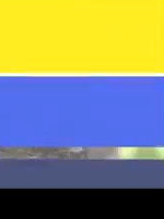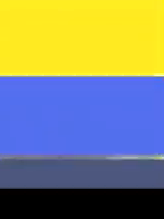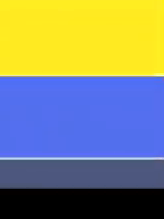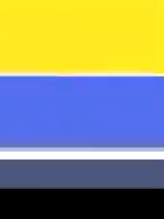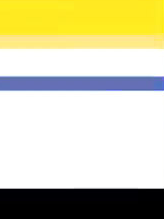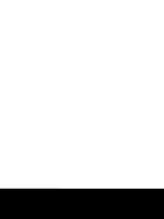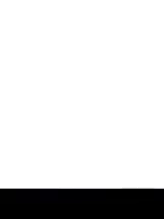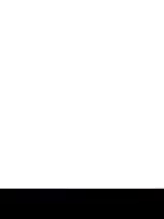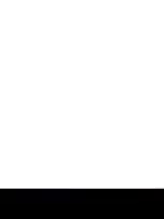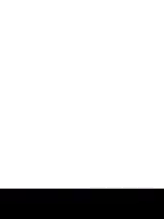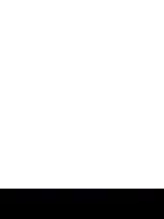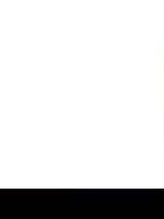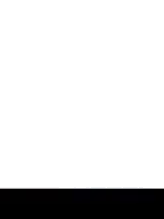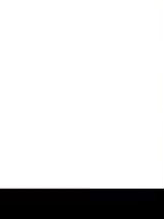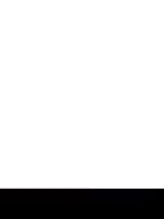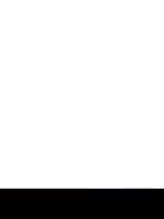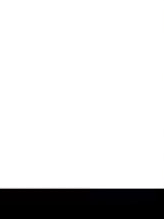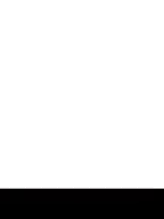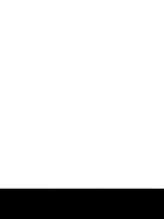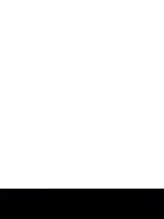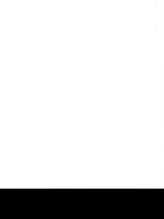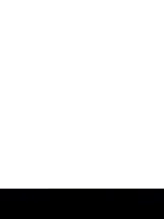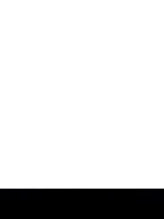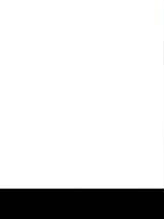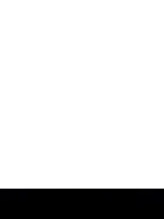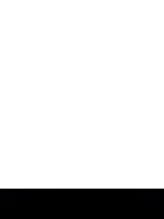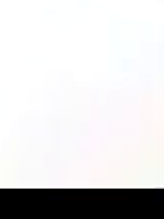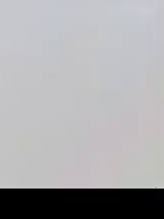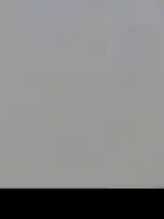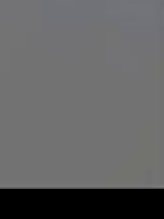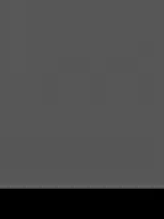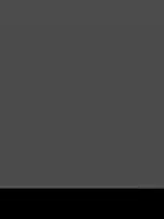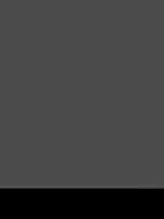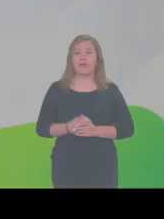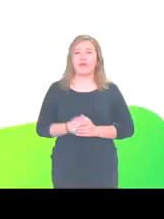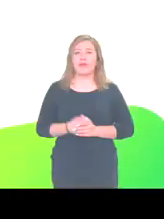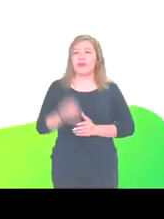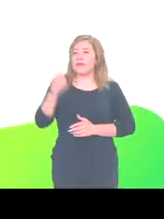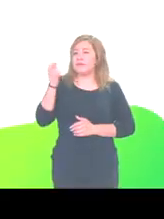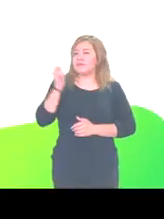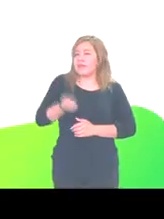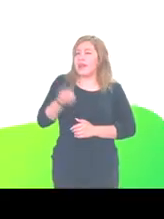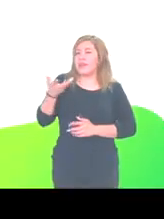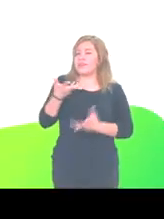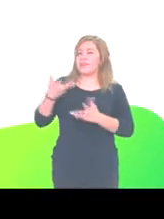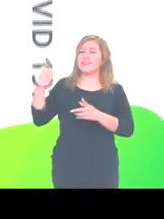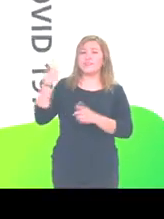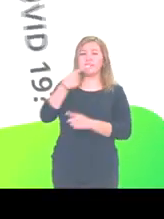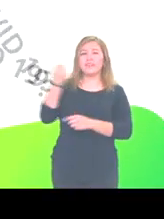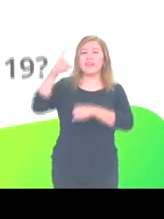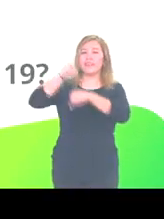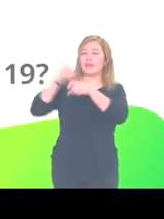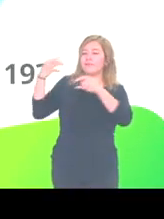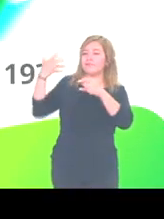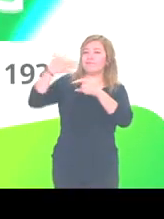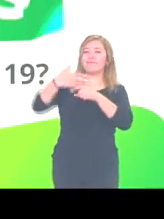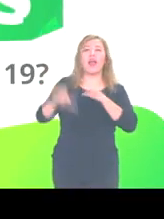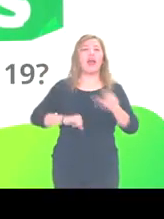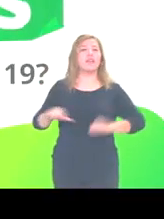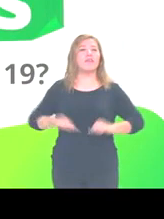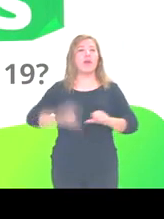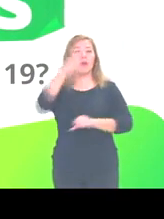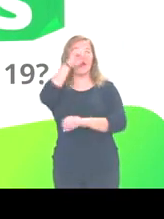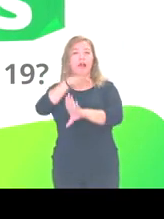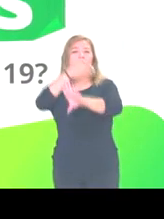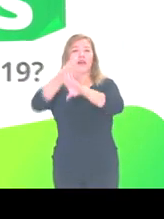municipal. Honesto garantiza progreso. ¿Qué hemos hecho en estos 100 días de